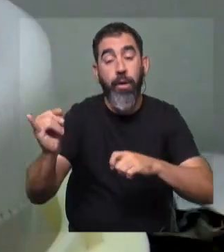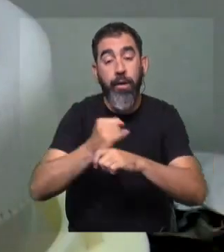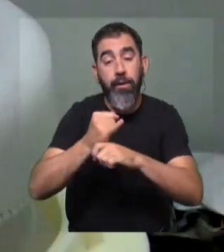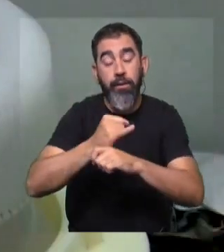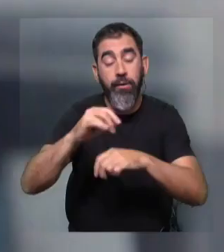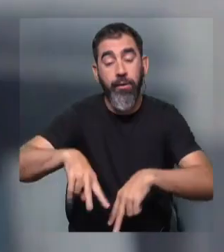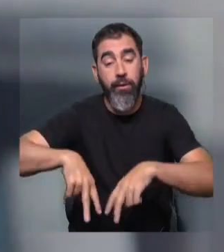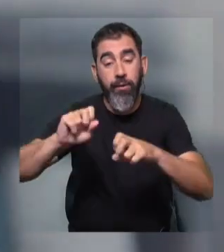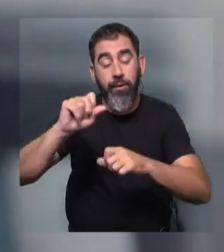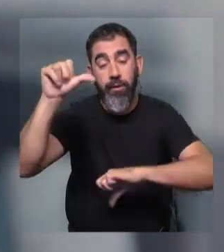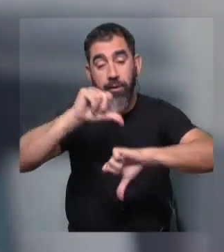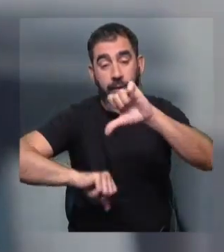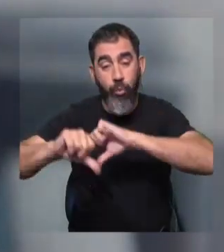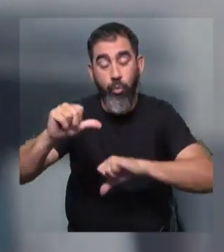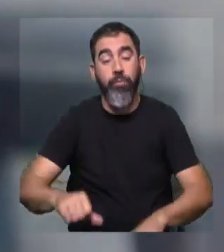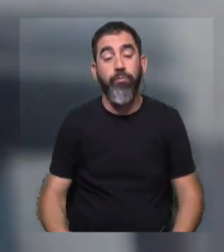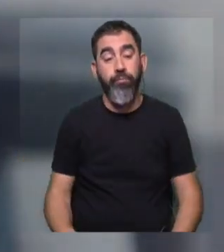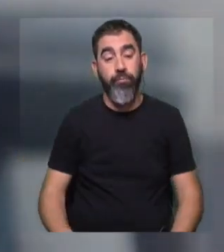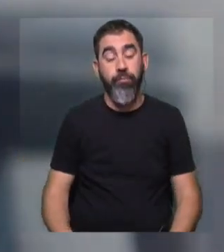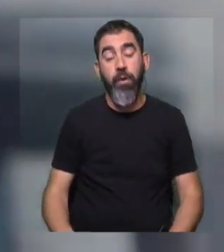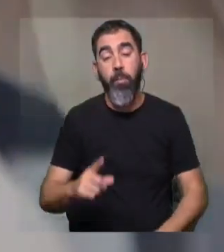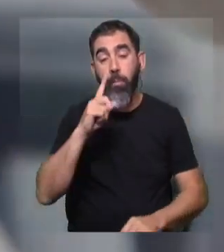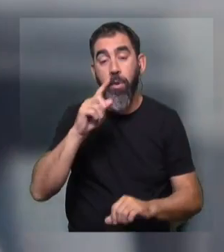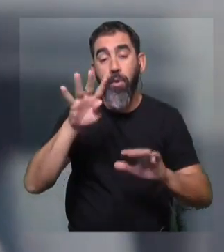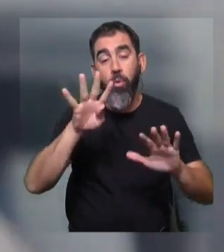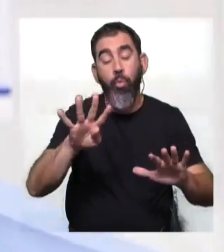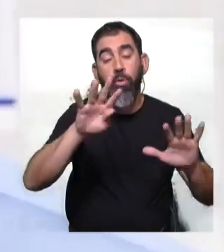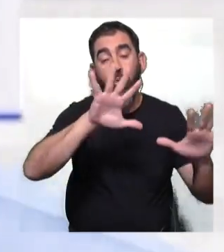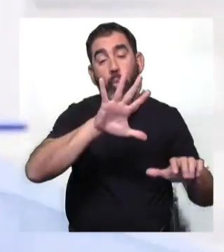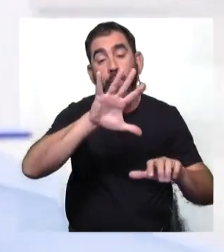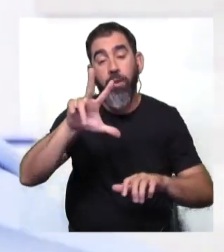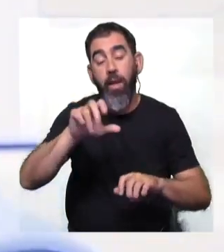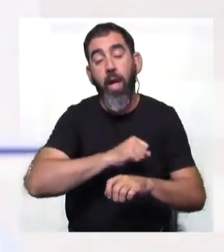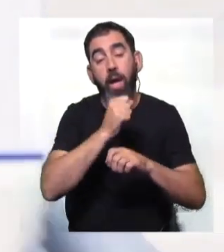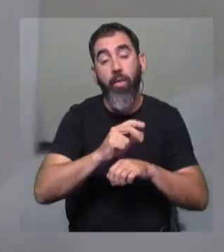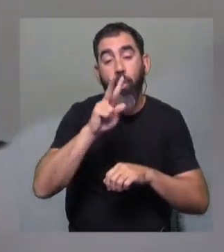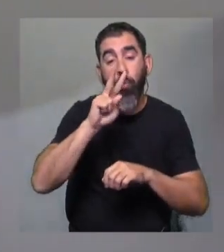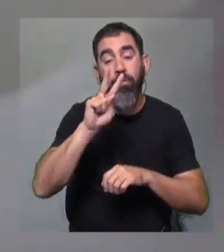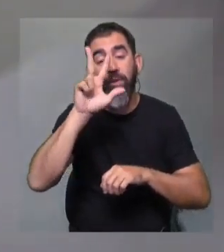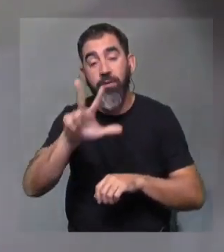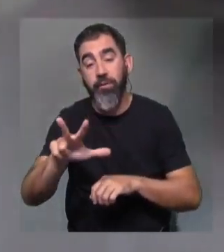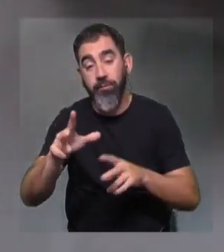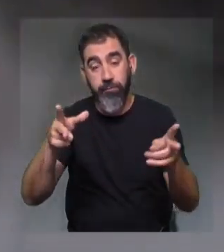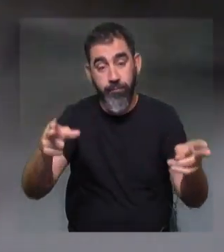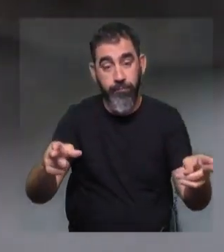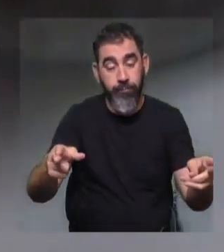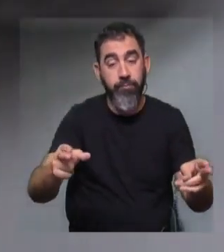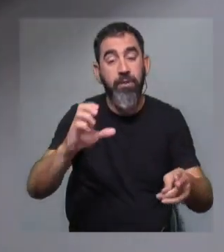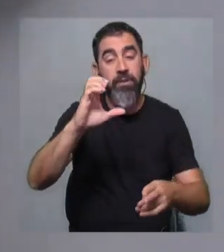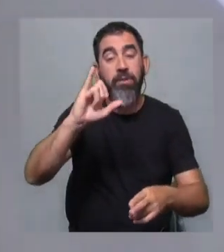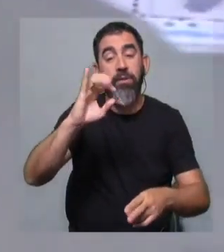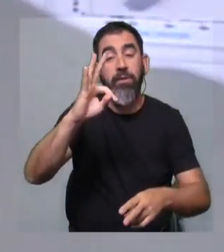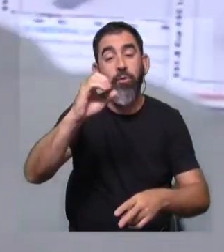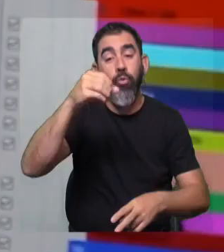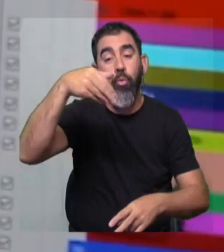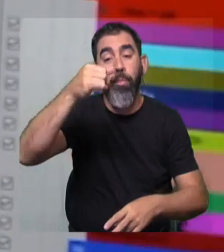de Investigaciones Biológicas Clemente Estable entre 1953 y 2023. La citometría es una técnica